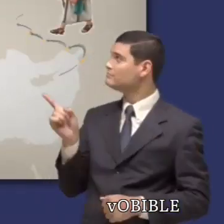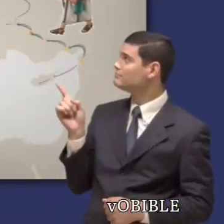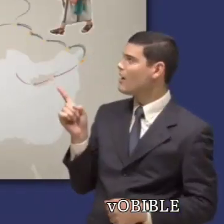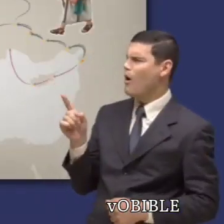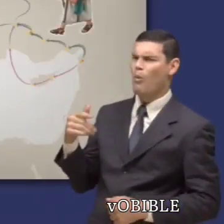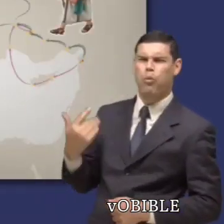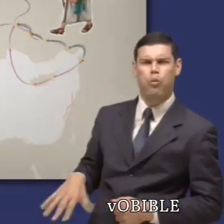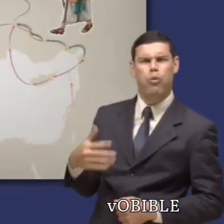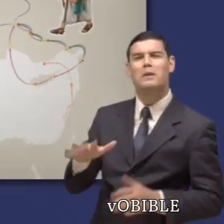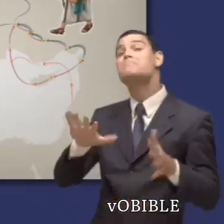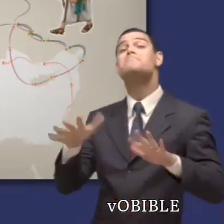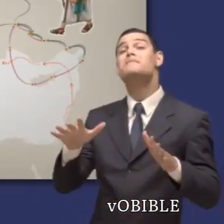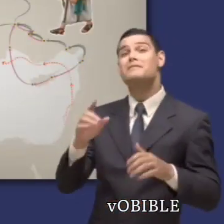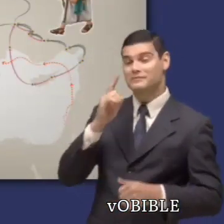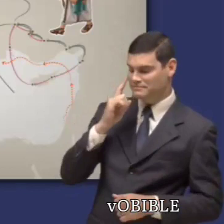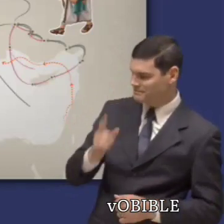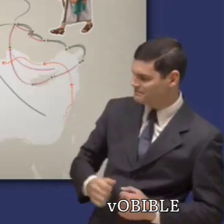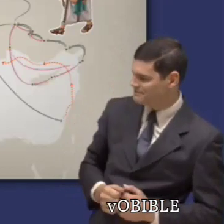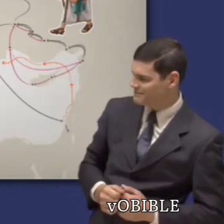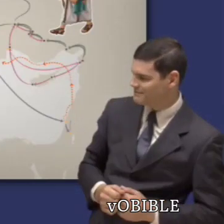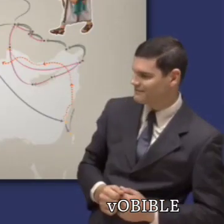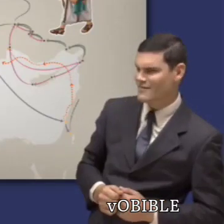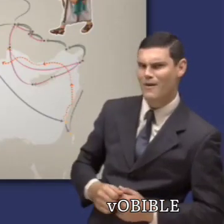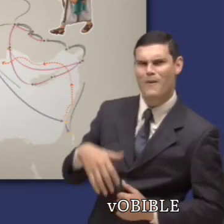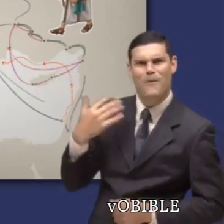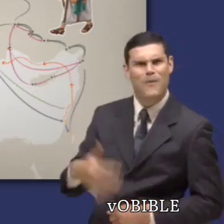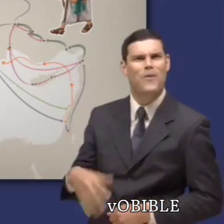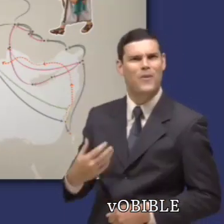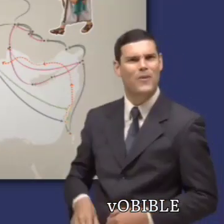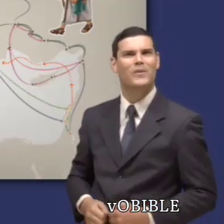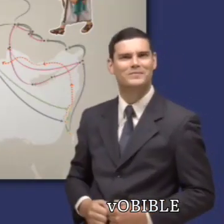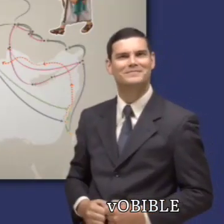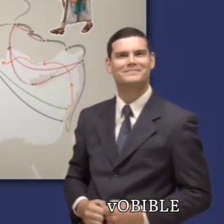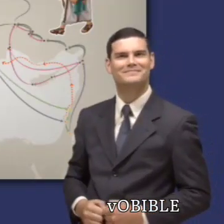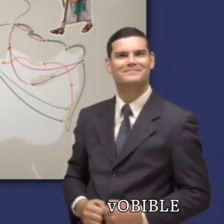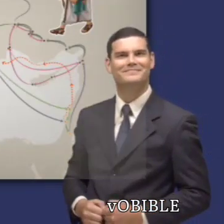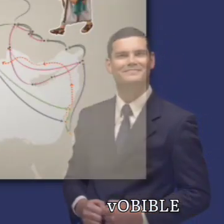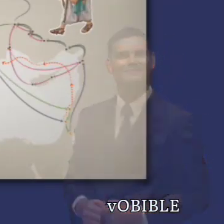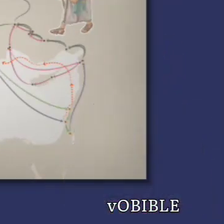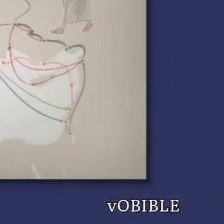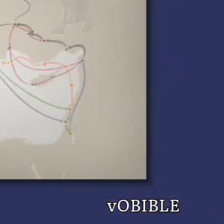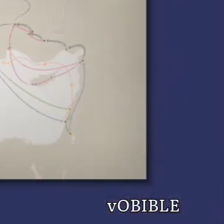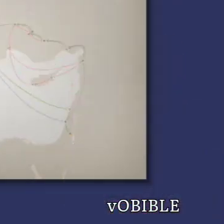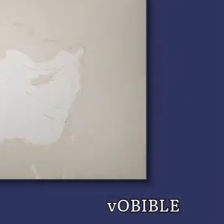Según el relato de Hechos, se calcula que viajó unos 16,000 kilómetros, unas 10,000